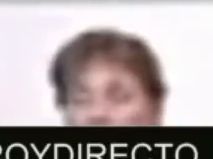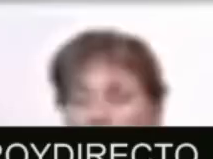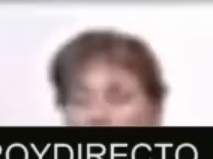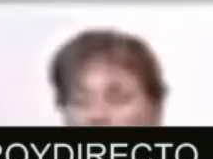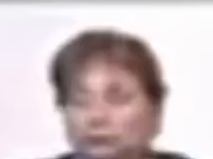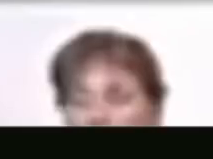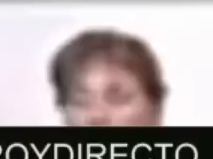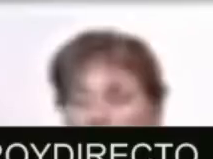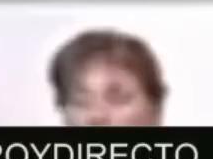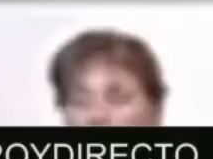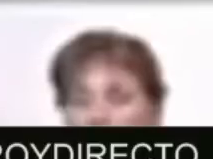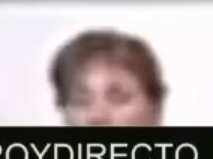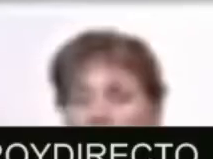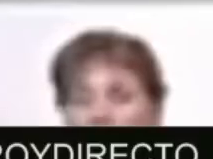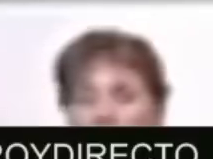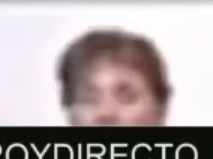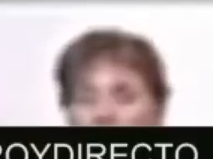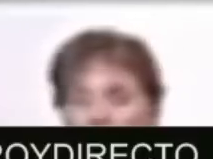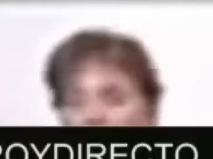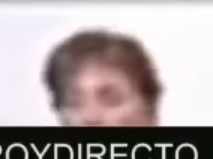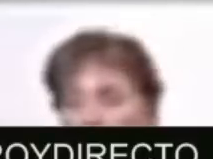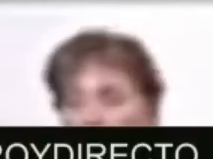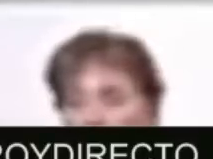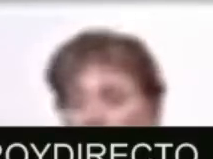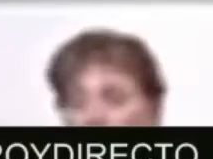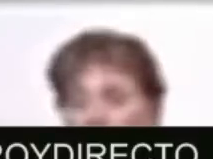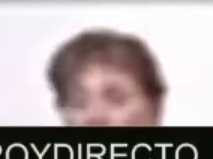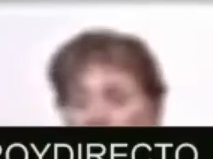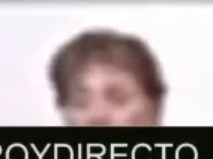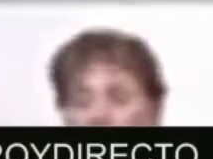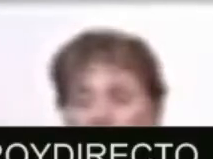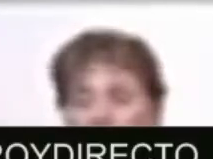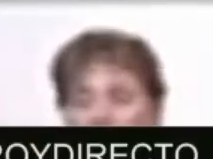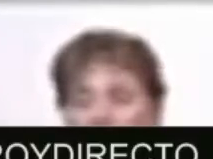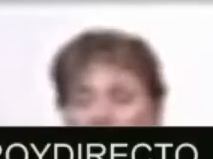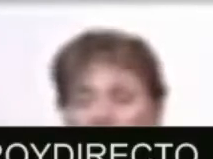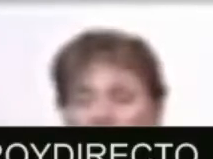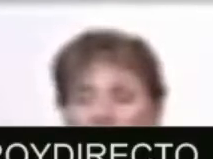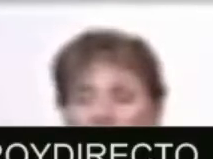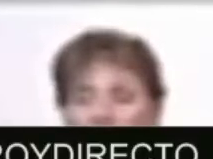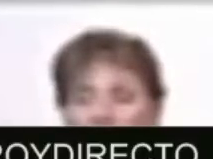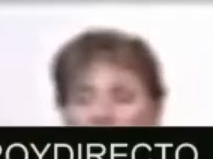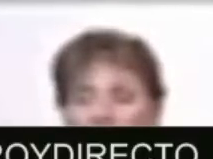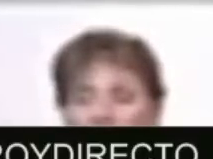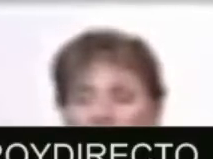Señor presidente, permítame, a través de este espacio, quisiera